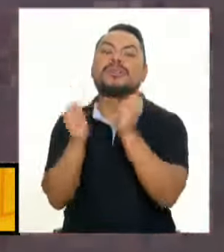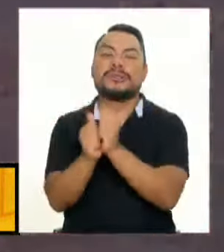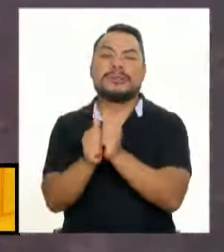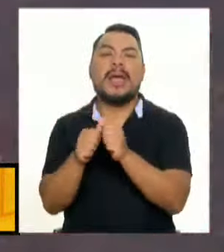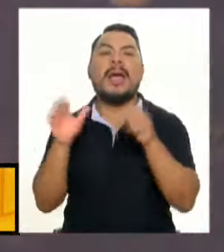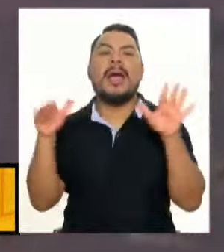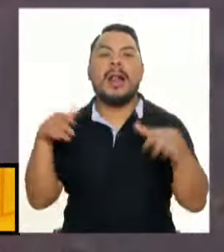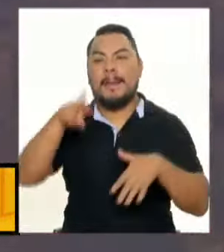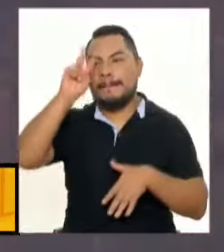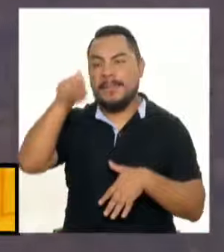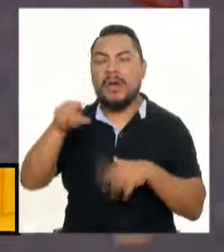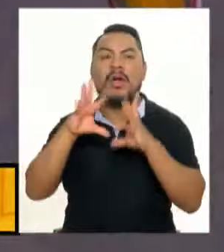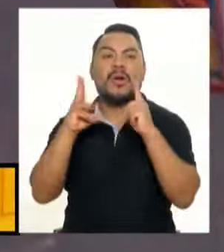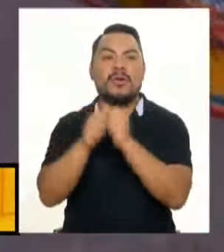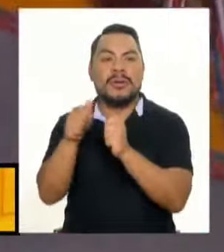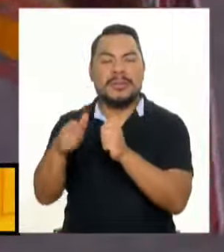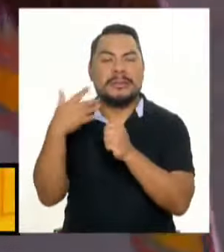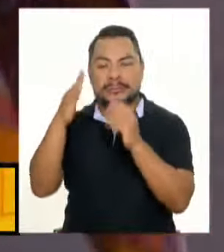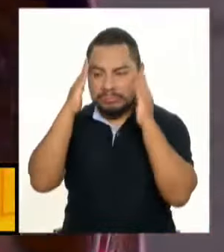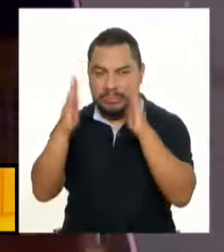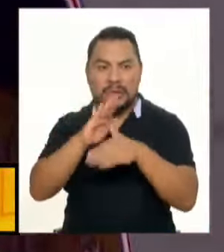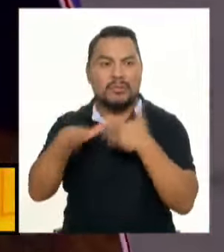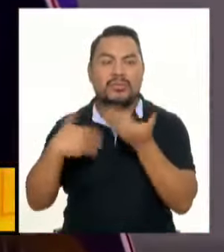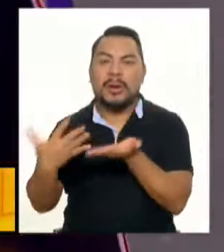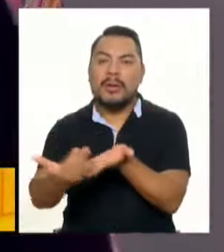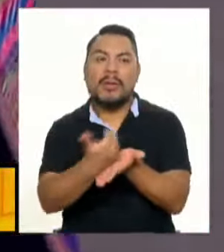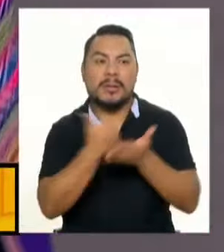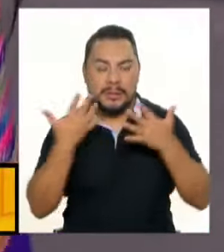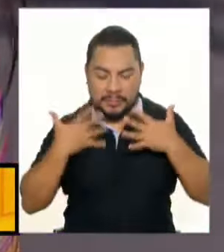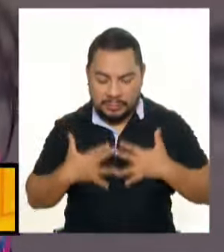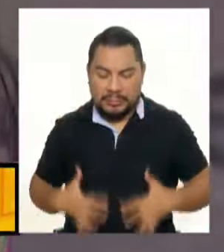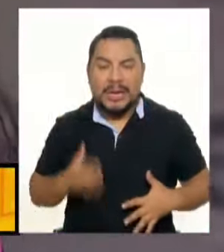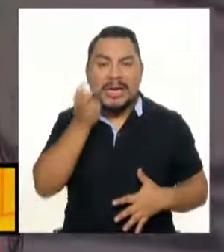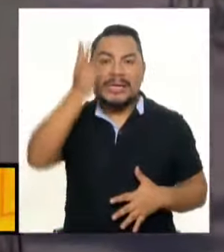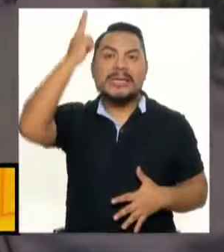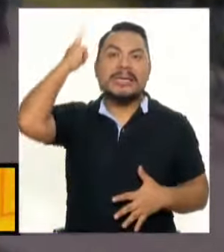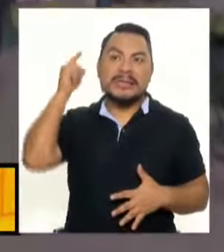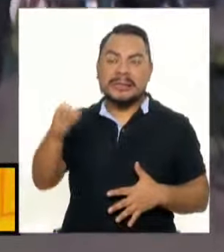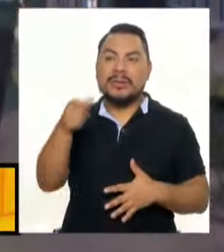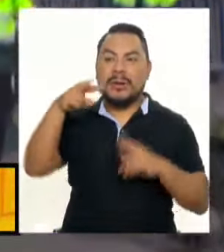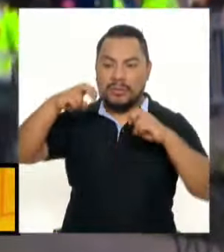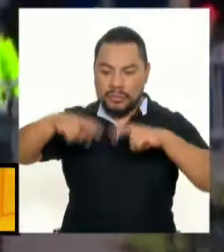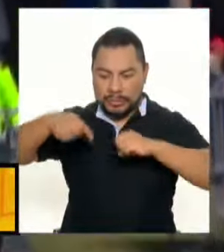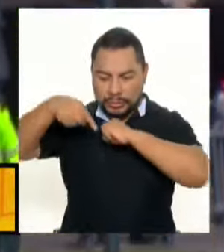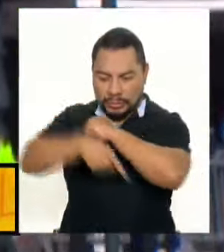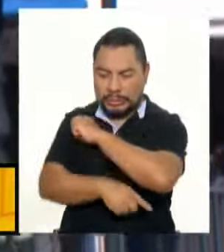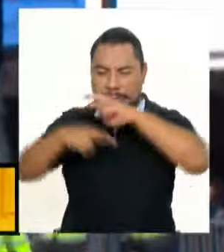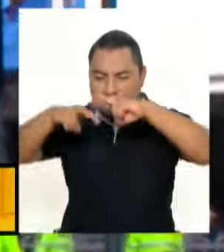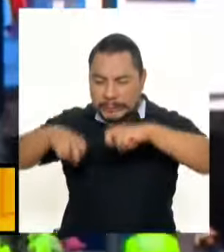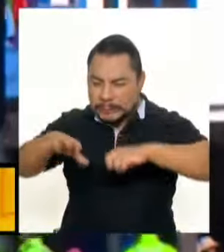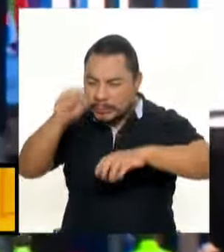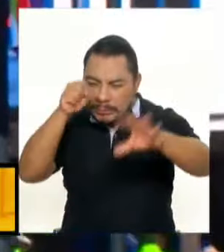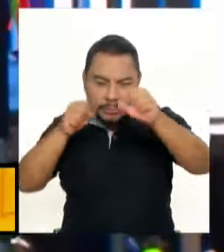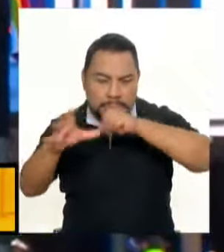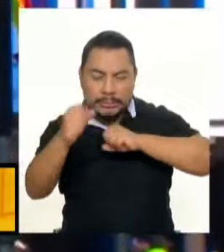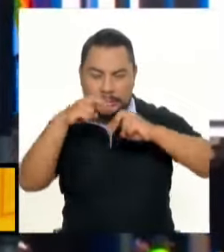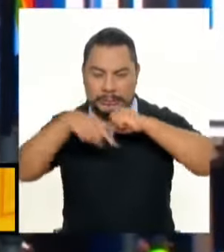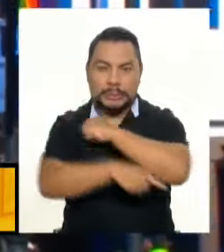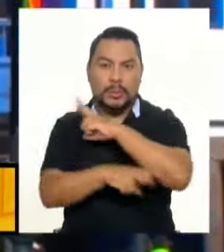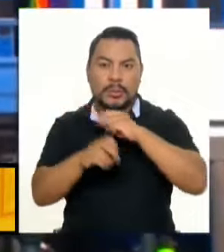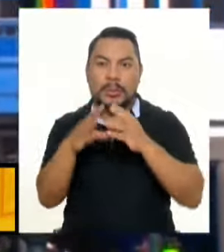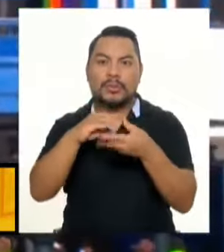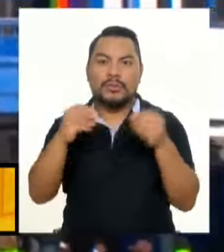Peruanas. Es una asociación que se ha dedicado a recopilar la vestimenta inca en base a los dibujos, a las crónicas, a los mismos trajes